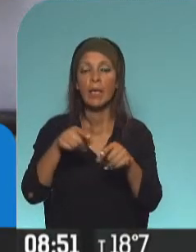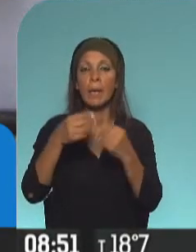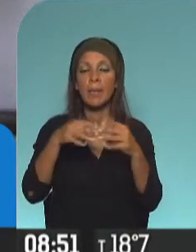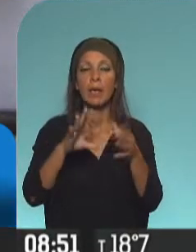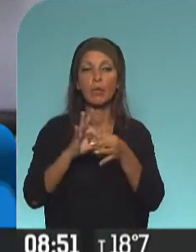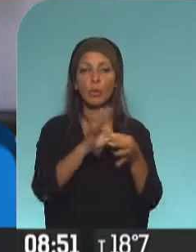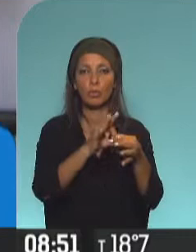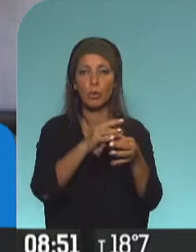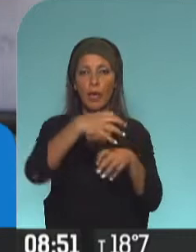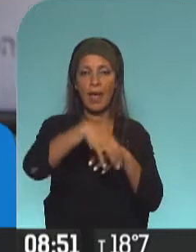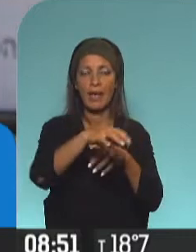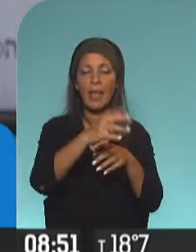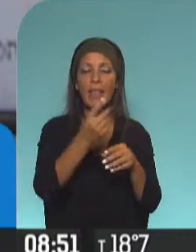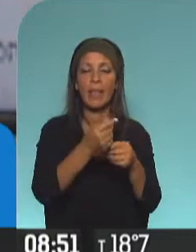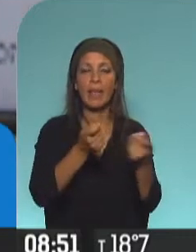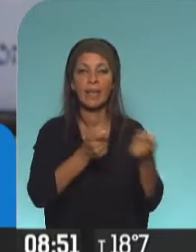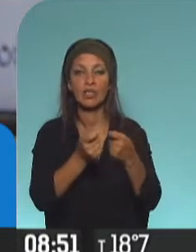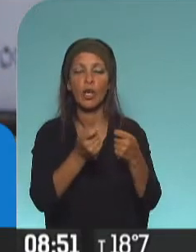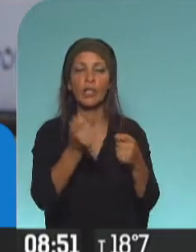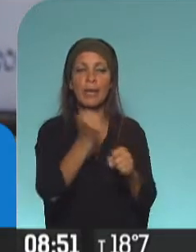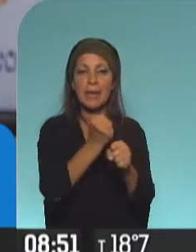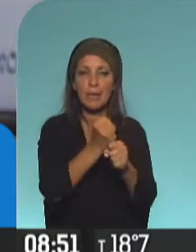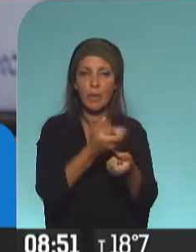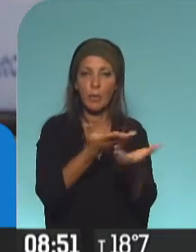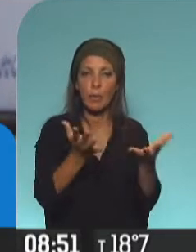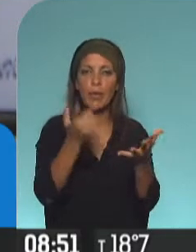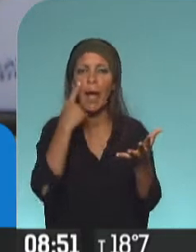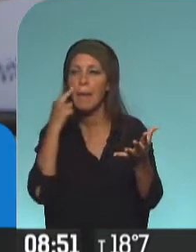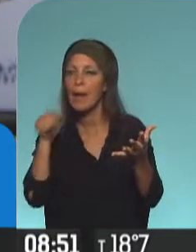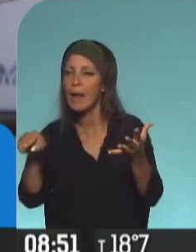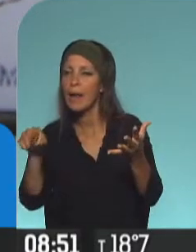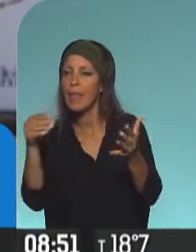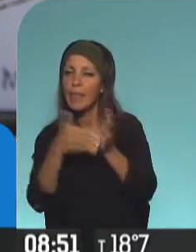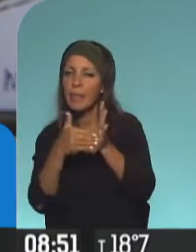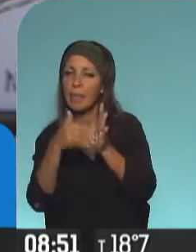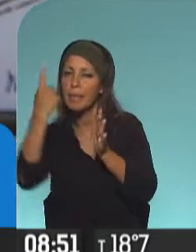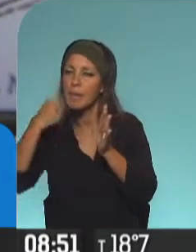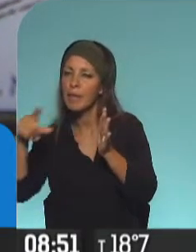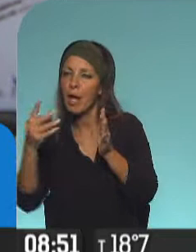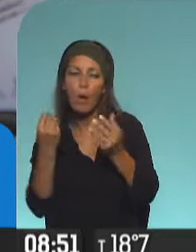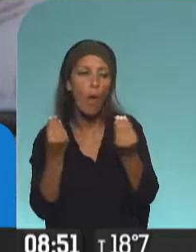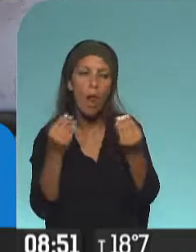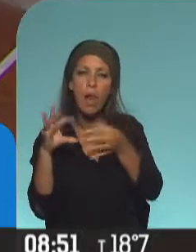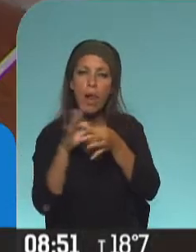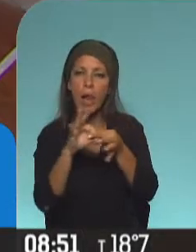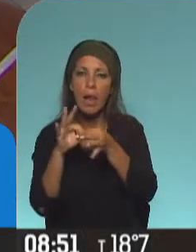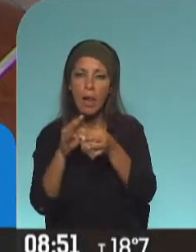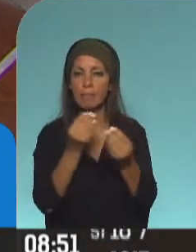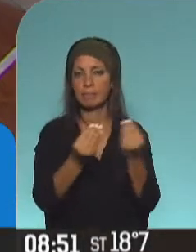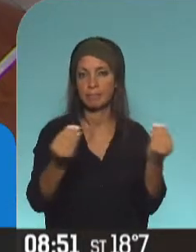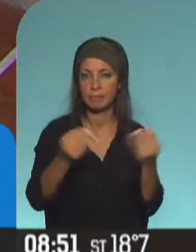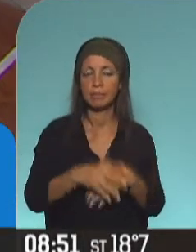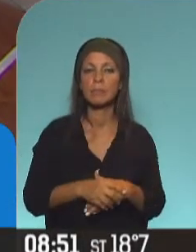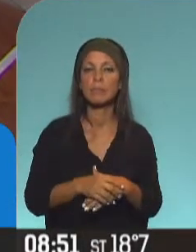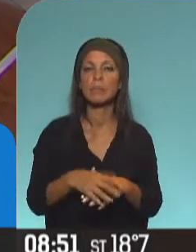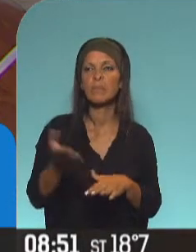Empleo Público, con la Secretaría de Gestión y Empleo Público, para ver en dónde pueden esas peticiones poderse insertar. En